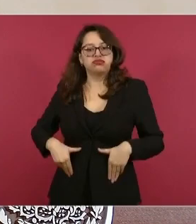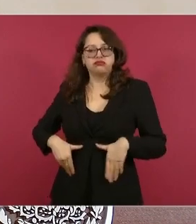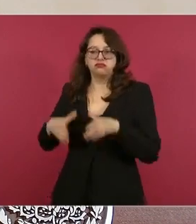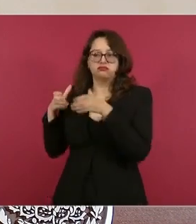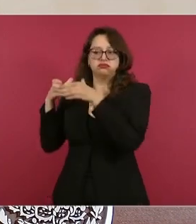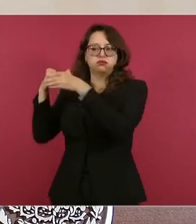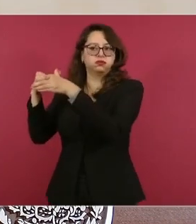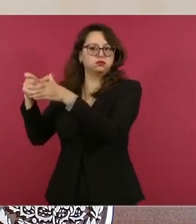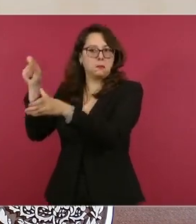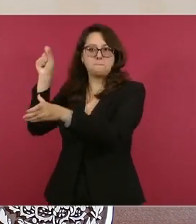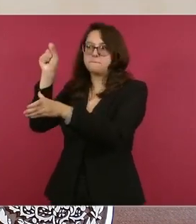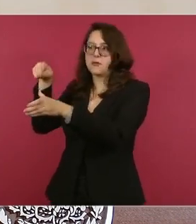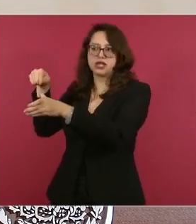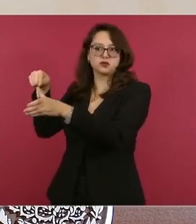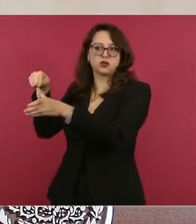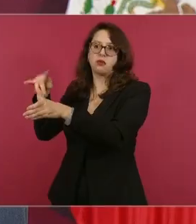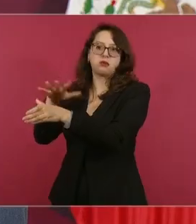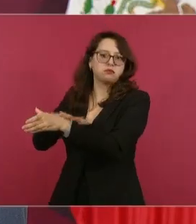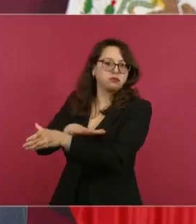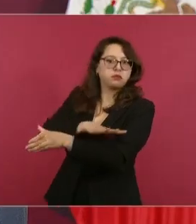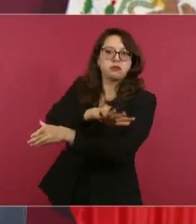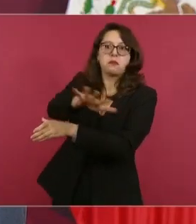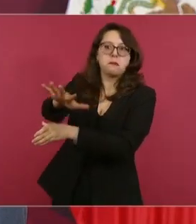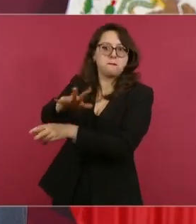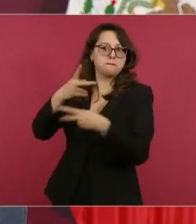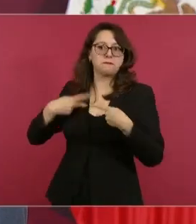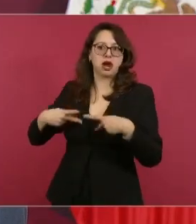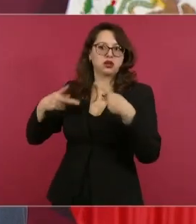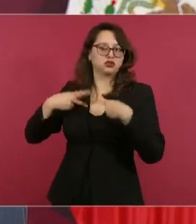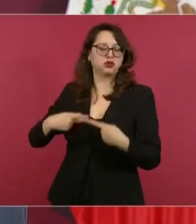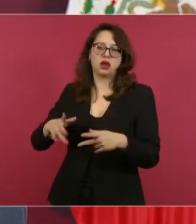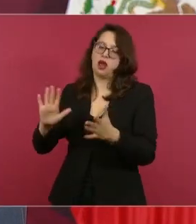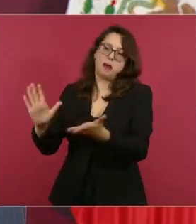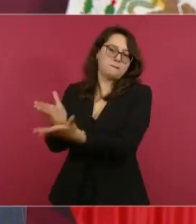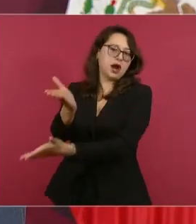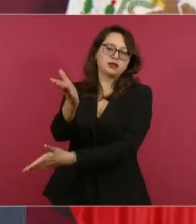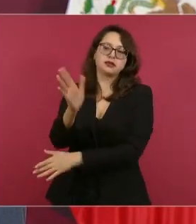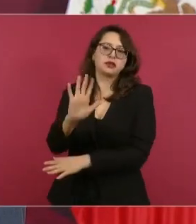élite. Entonces, por eso, no confundir